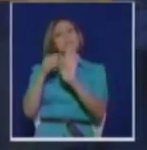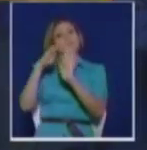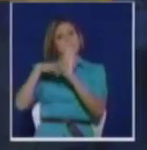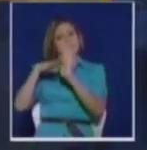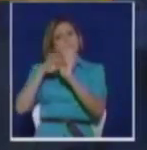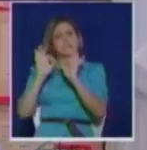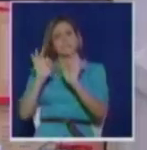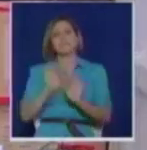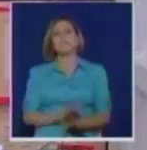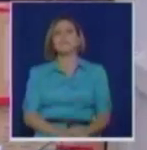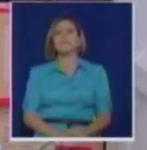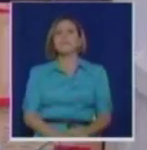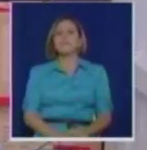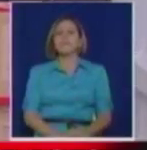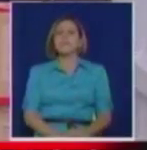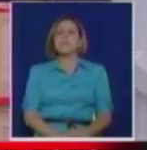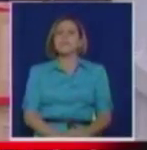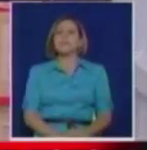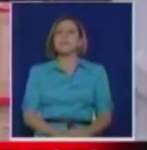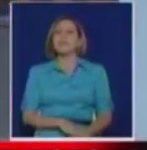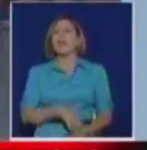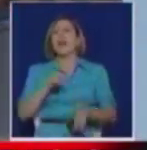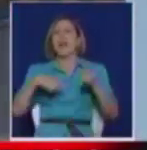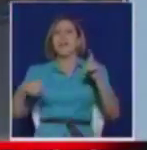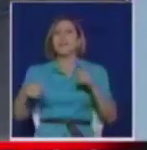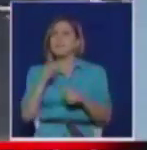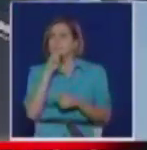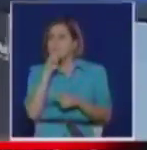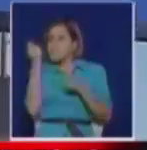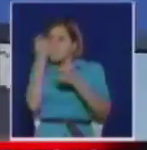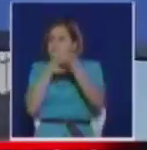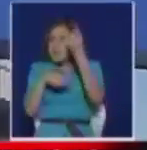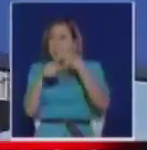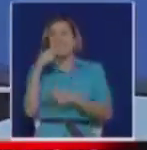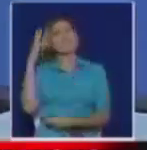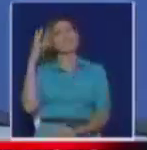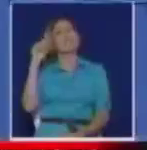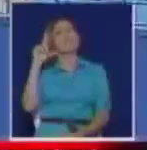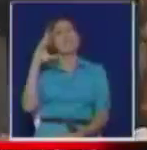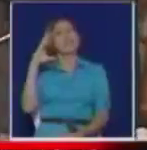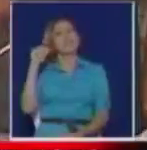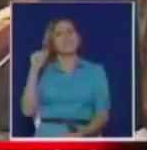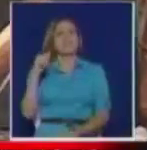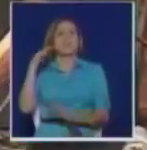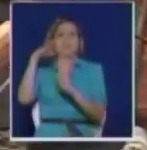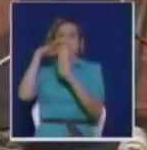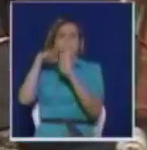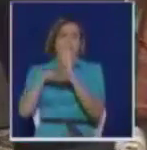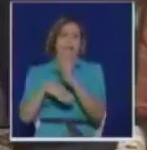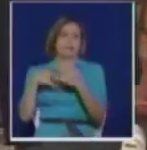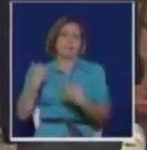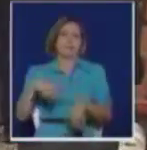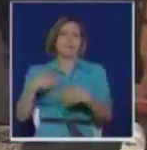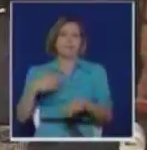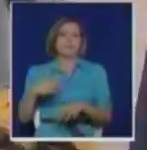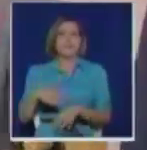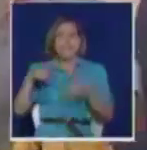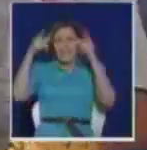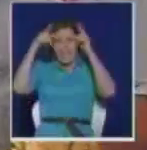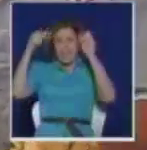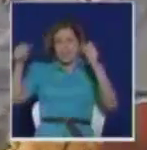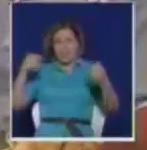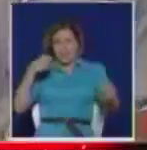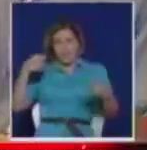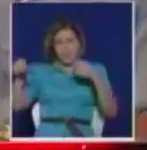producción. Factores como el contrabando y la firma de los tratados de libre comercio han afectado buena parte del sector de la marroquinería y el